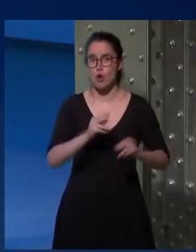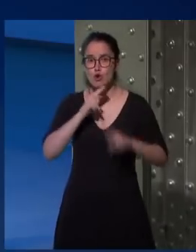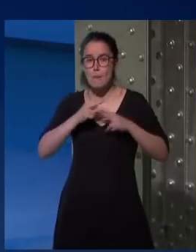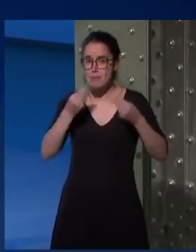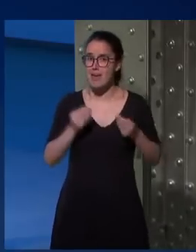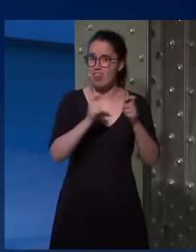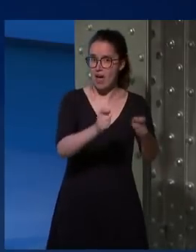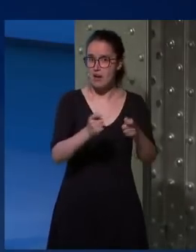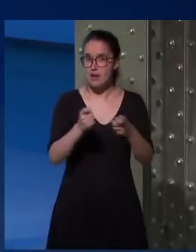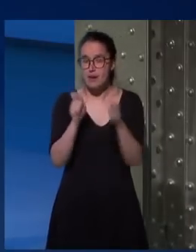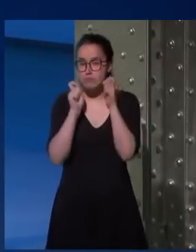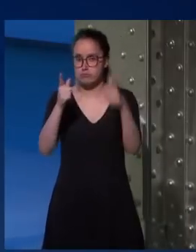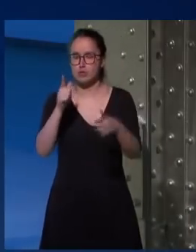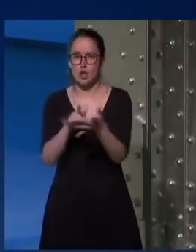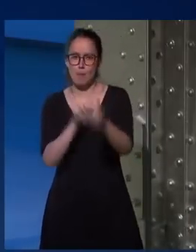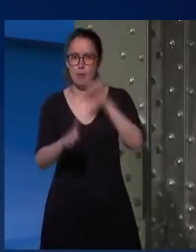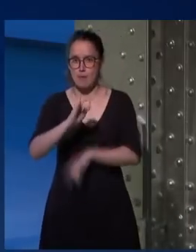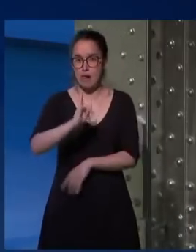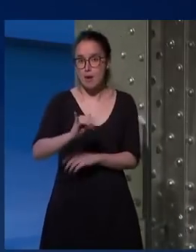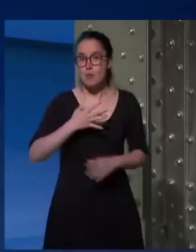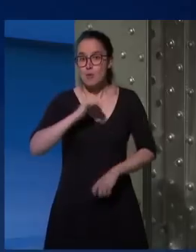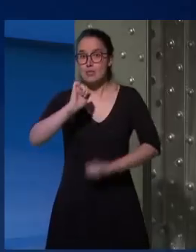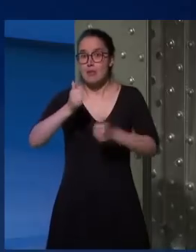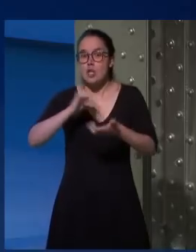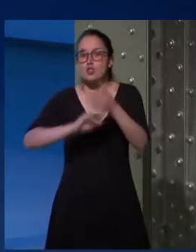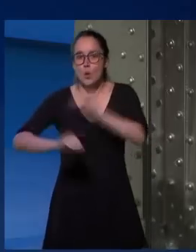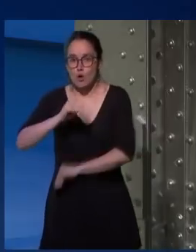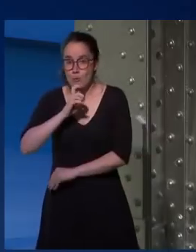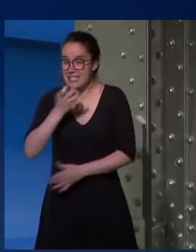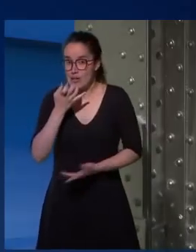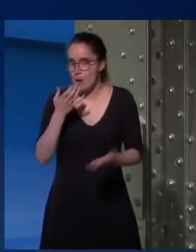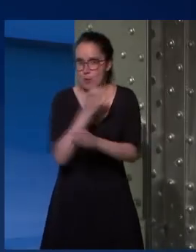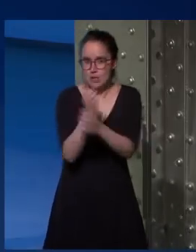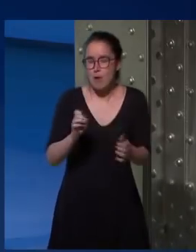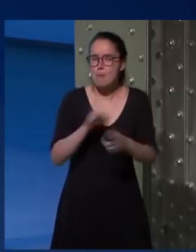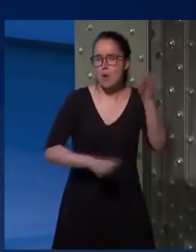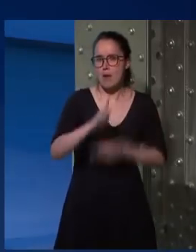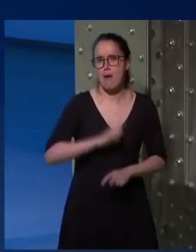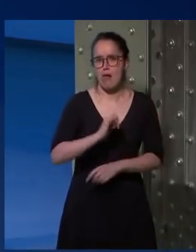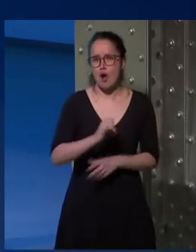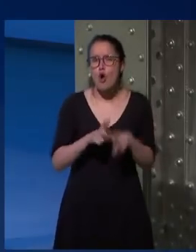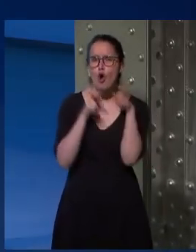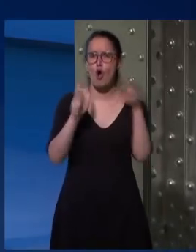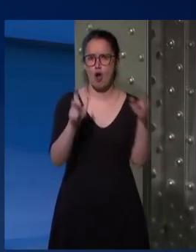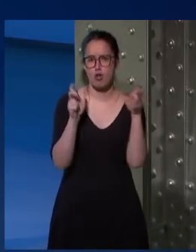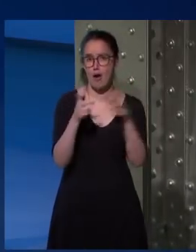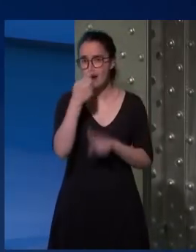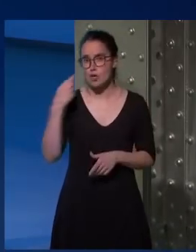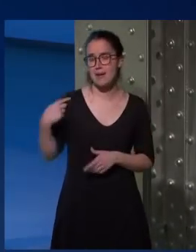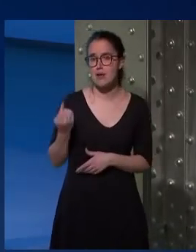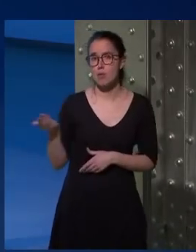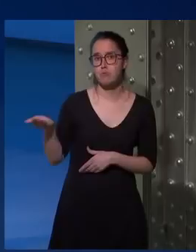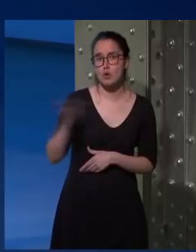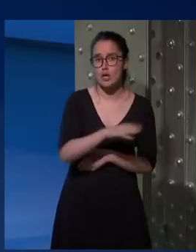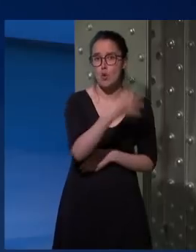cosas por su nombre y somos conscientes de que tenemos un problema es cuando podemos empezar a buscar soluciones, si no, no. Y tenemos un problema, y tenemos un problema muy grave. El año pasado